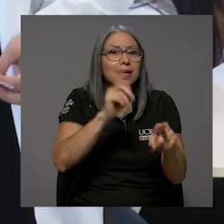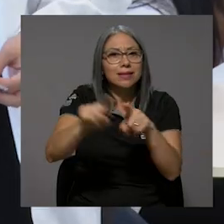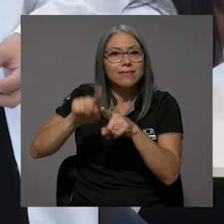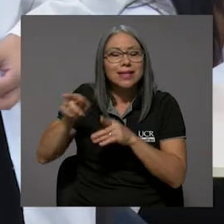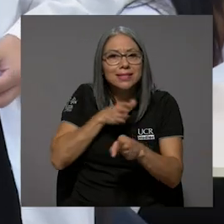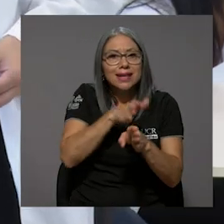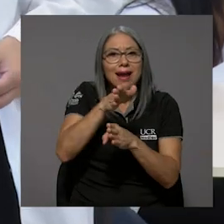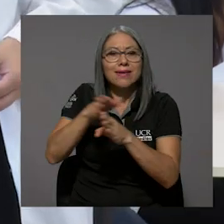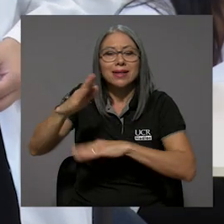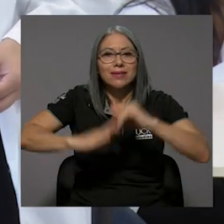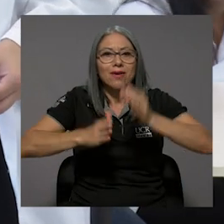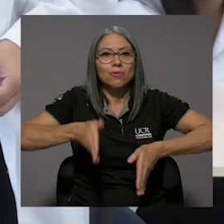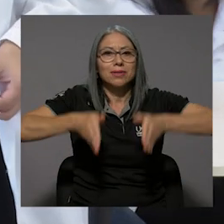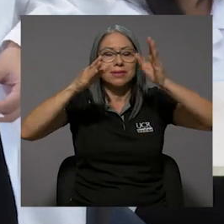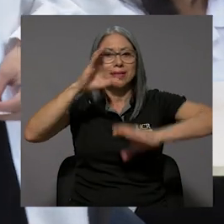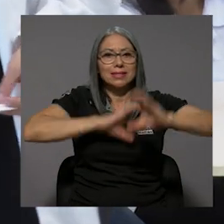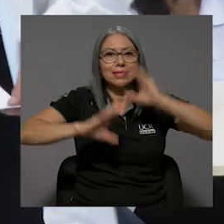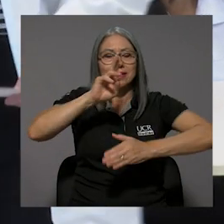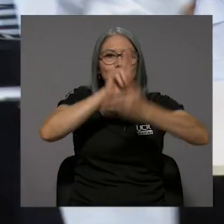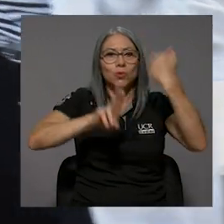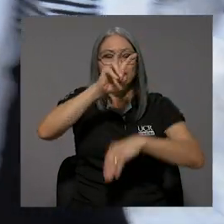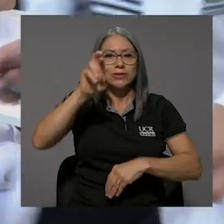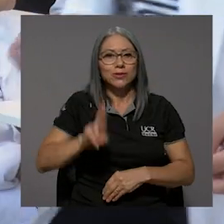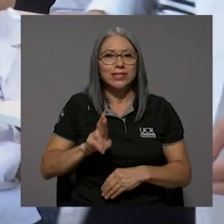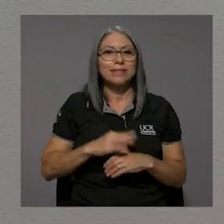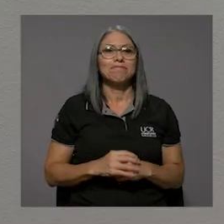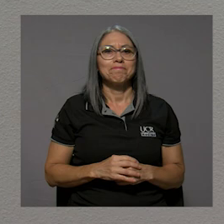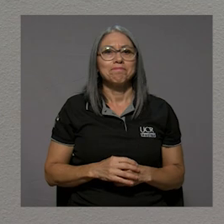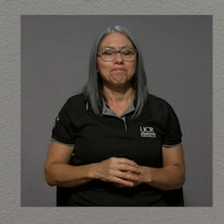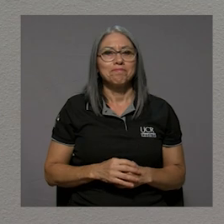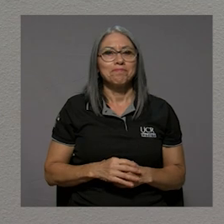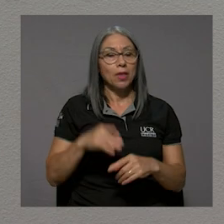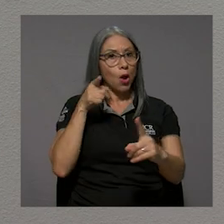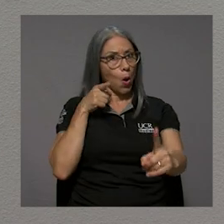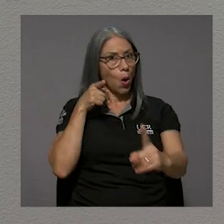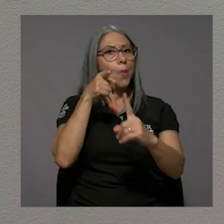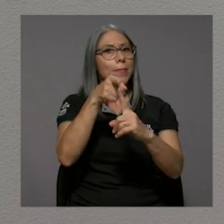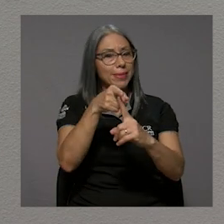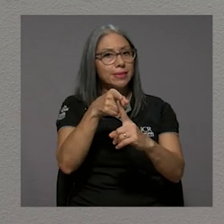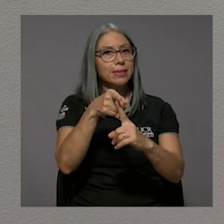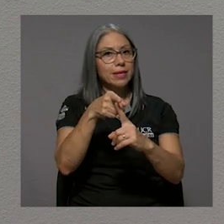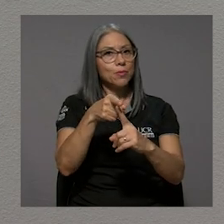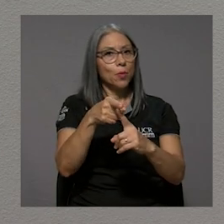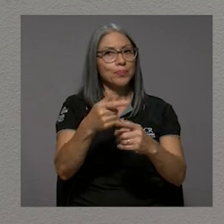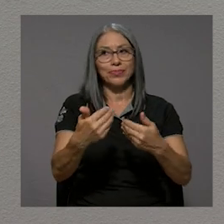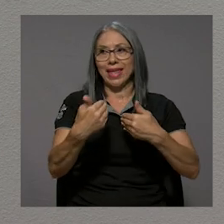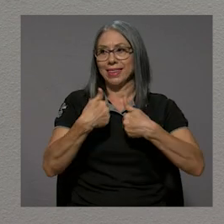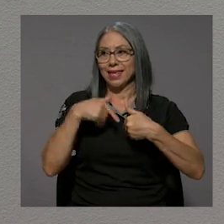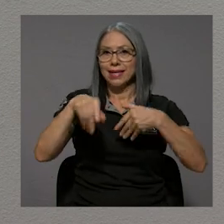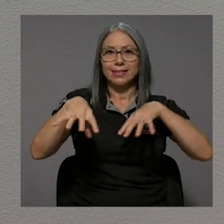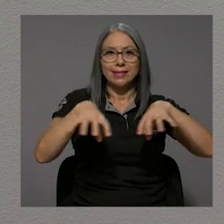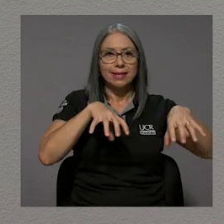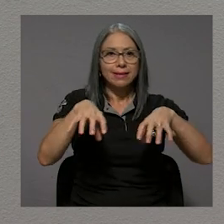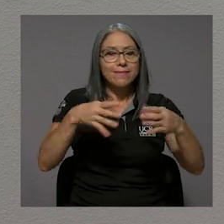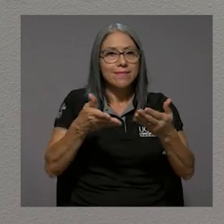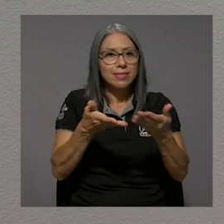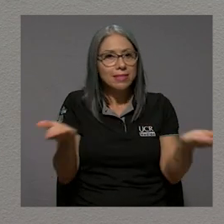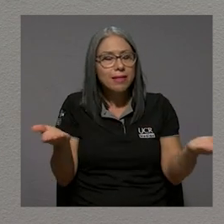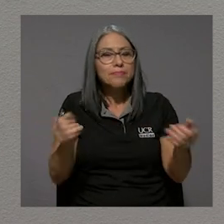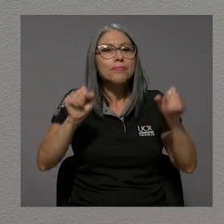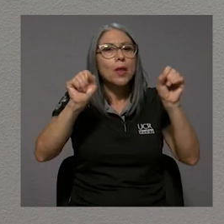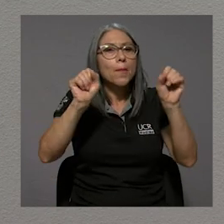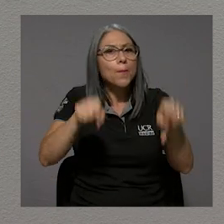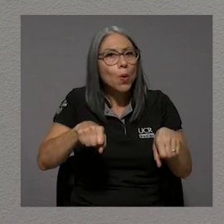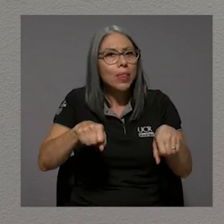Facultad de Ciencias de la Universidad de Costa Rica. El objetivo que tiene la actividad como tal es